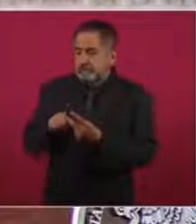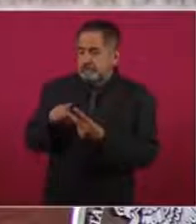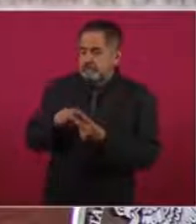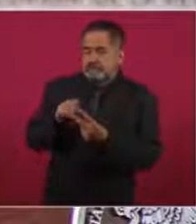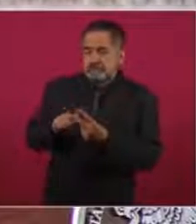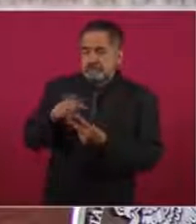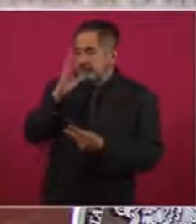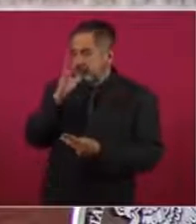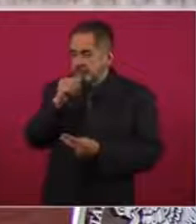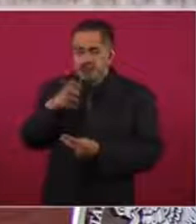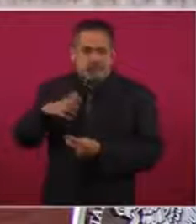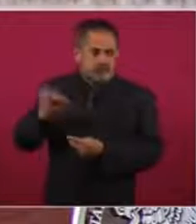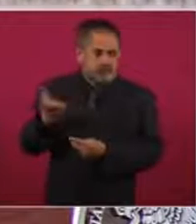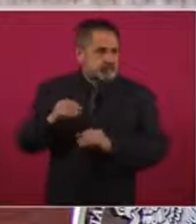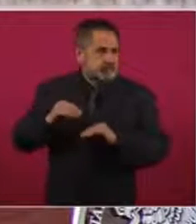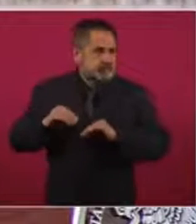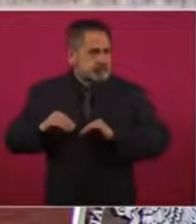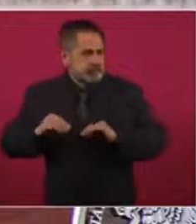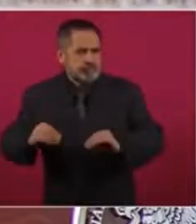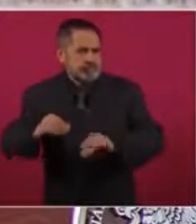facultades para actuar.